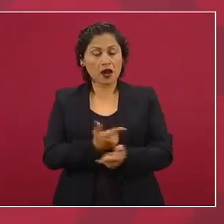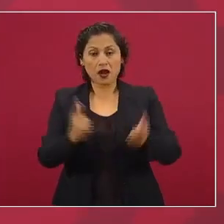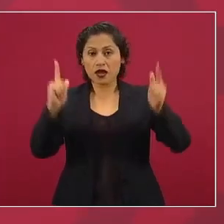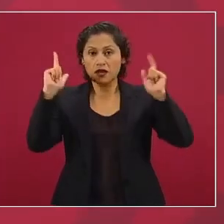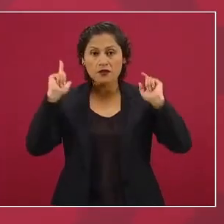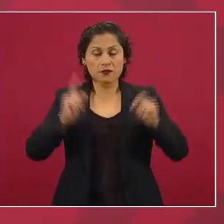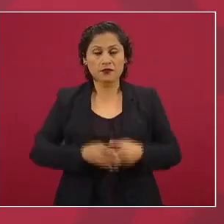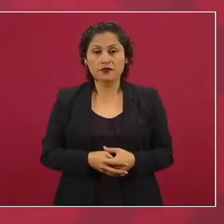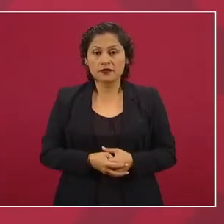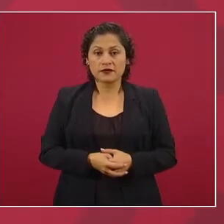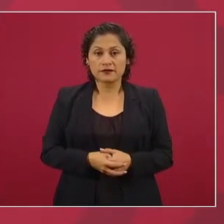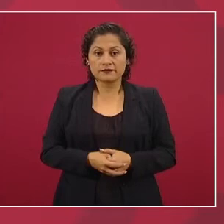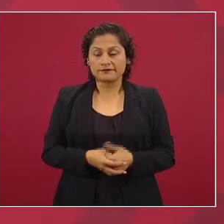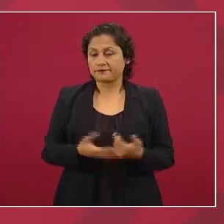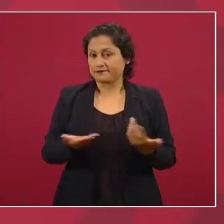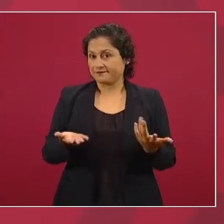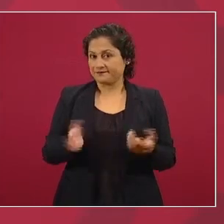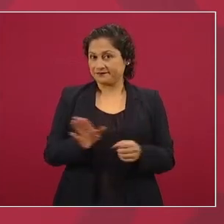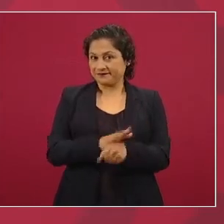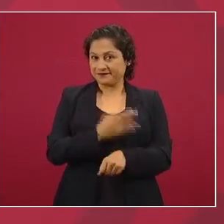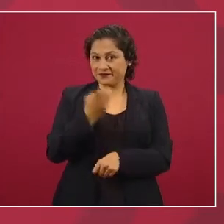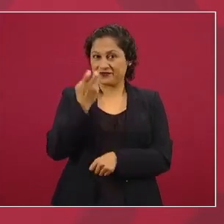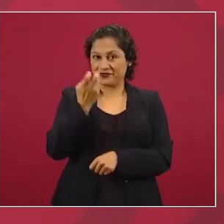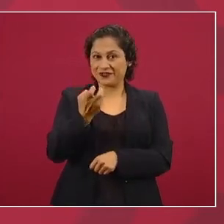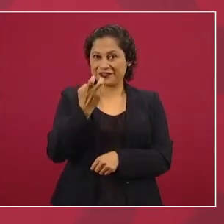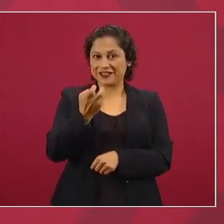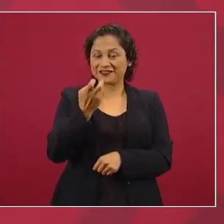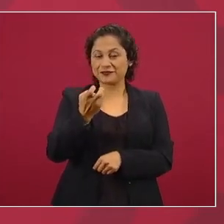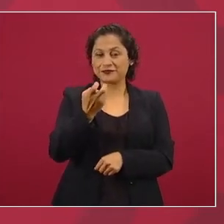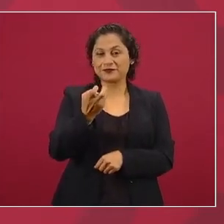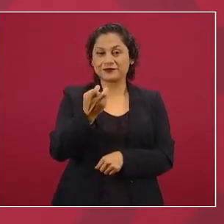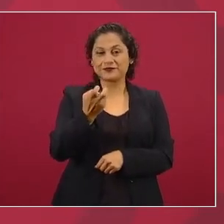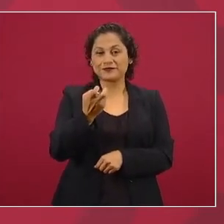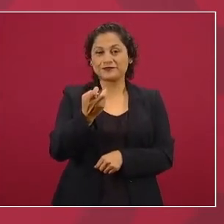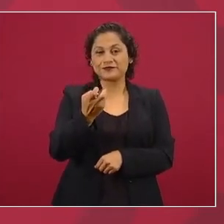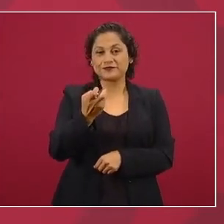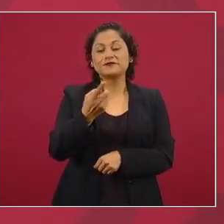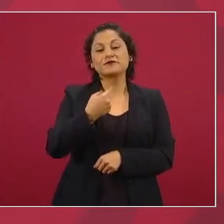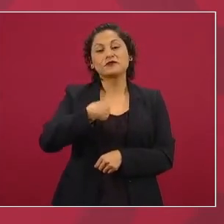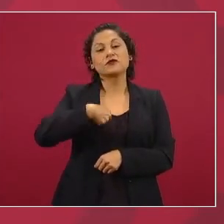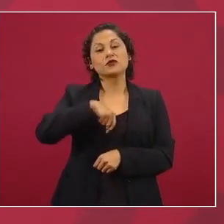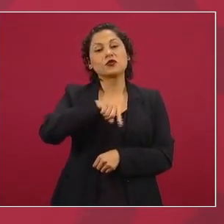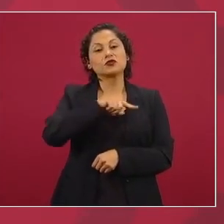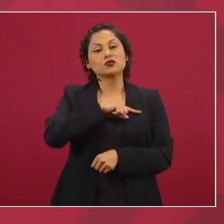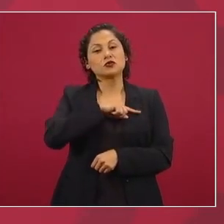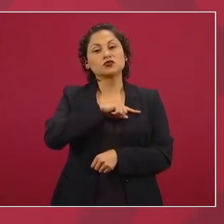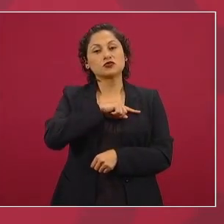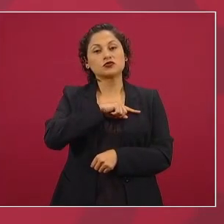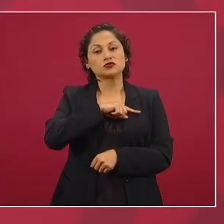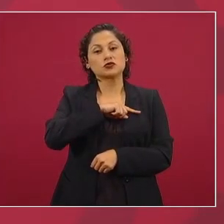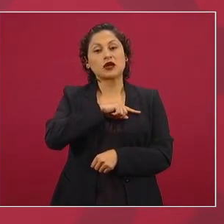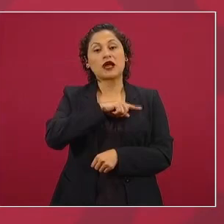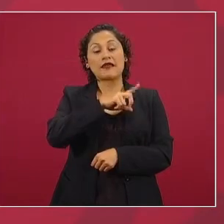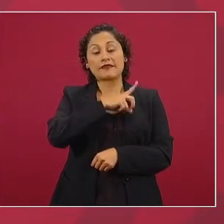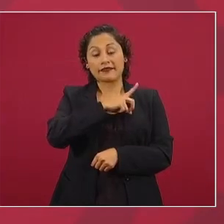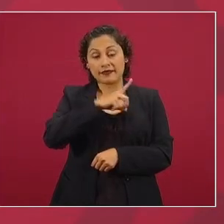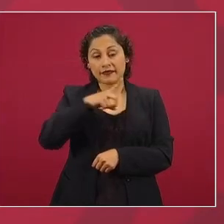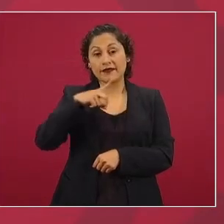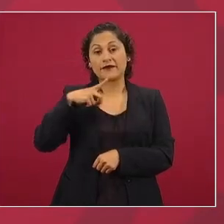Por eso tenemos que ejercer nuestro